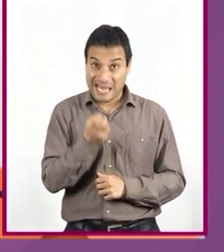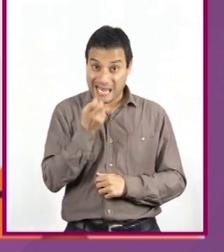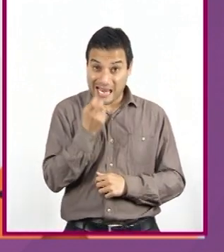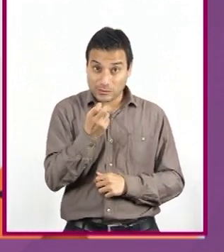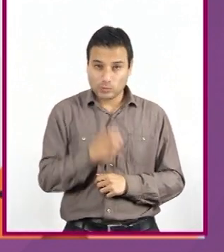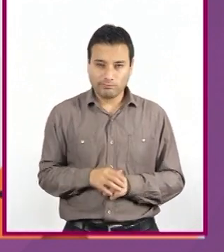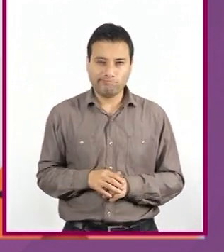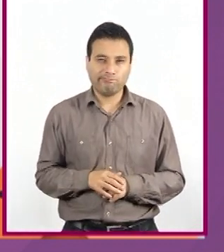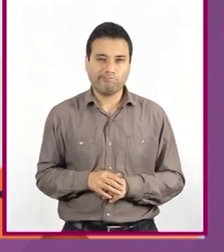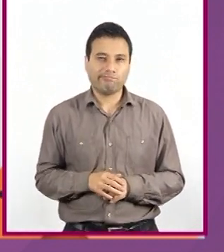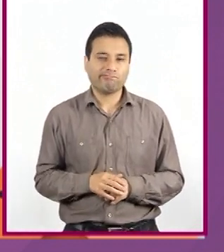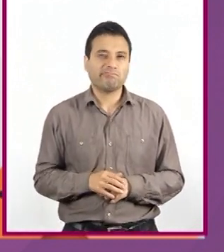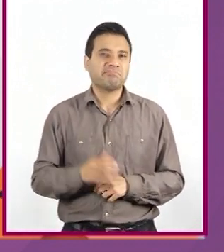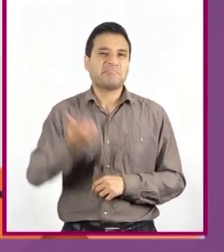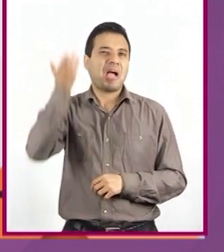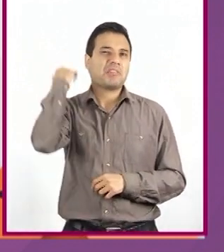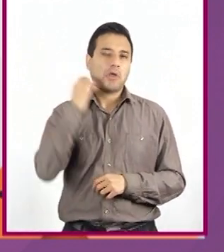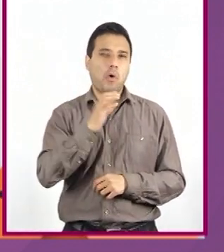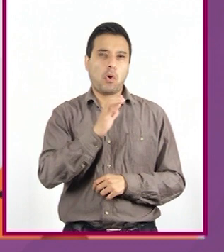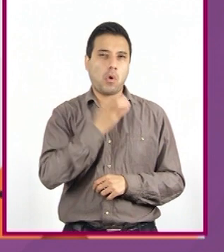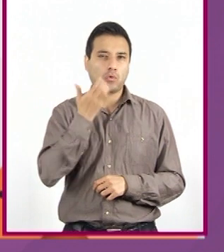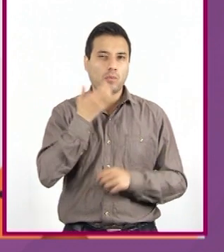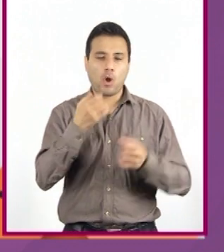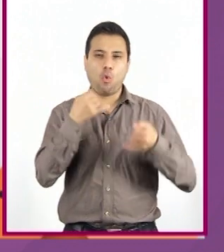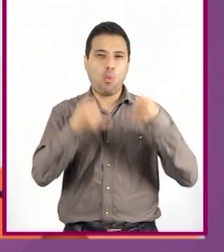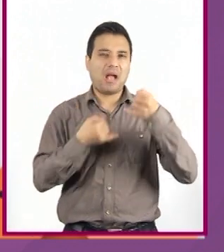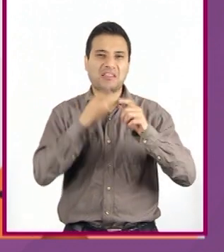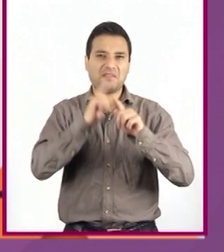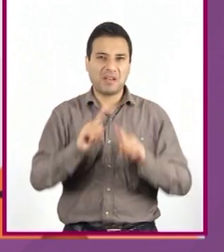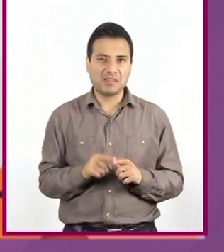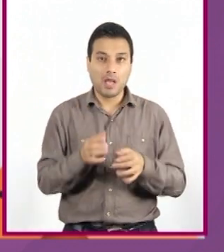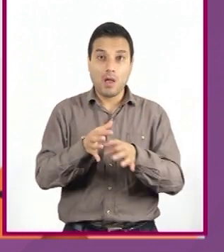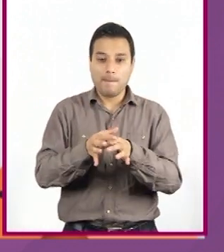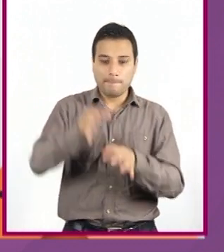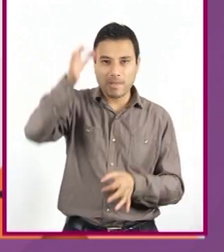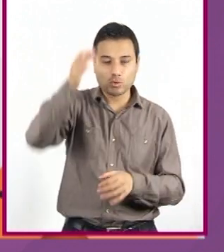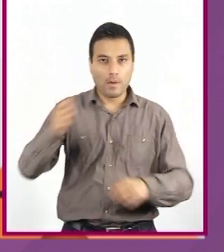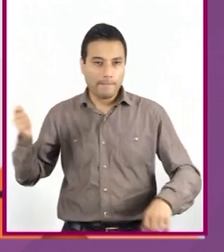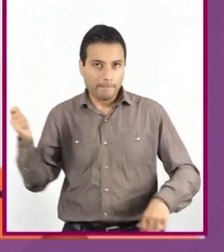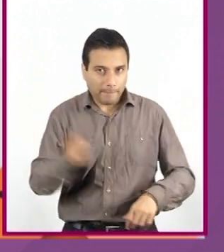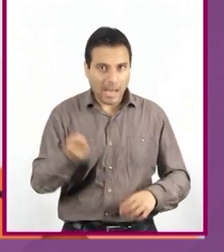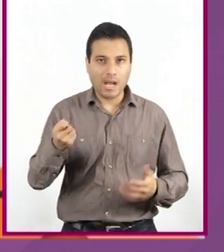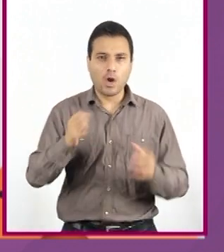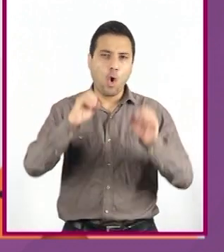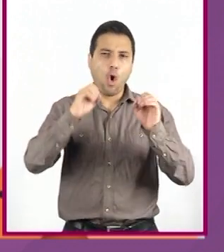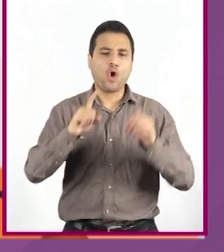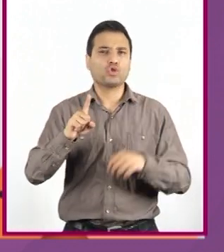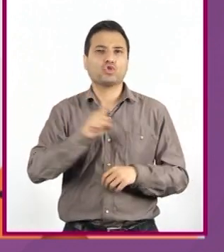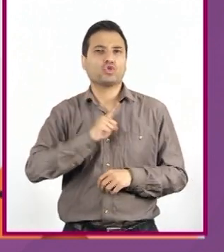se jugaron todas las variantes de él, con bastón, con paleta y sin ningún instrumento.